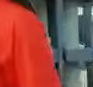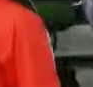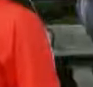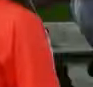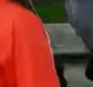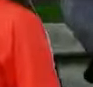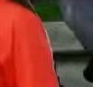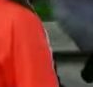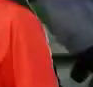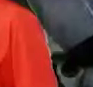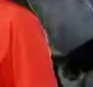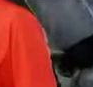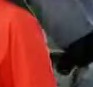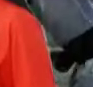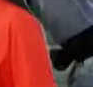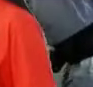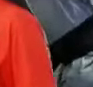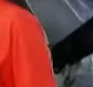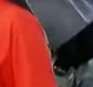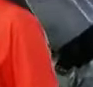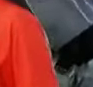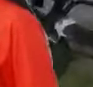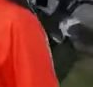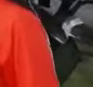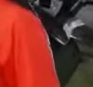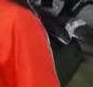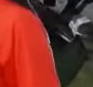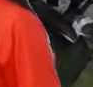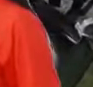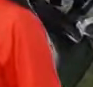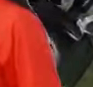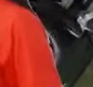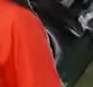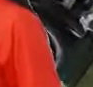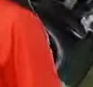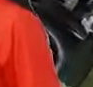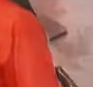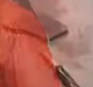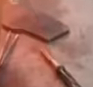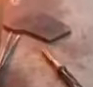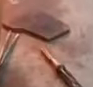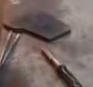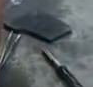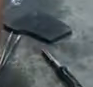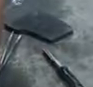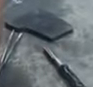Inmersos en el objetivo de lograr industrias más eficientes para un mayor desarrollo del país.